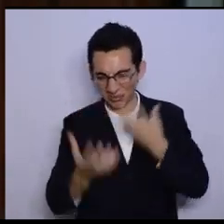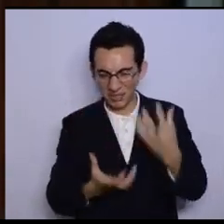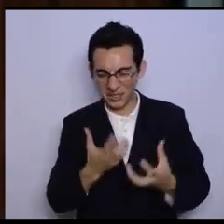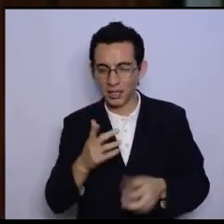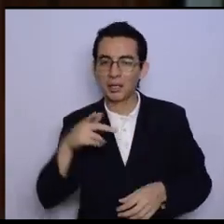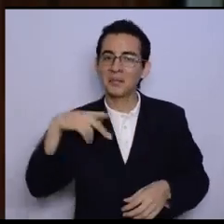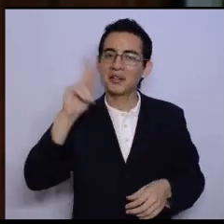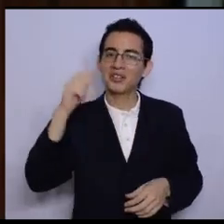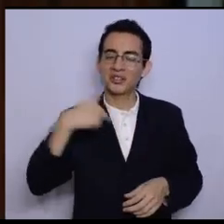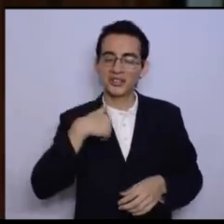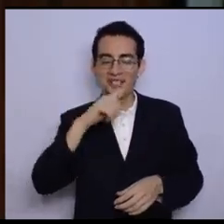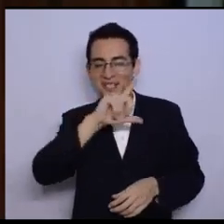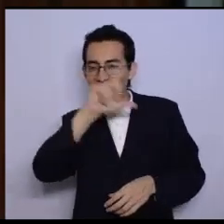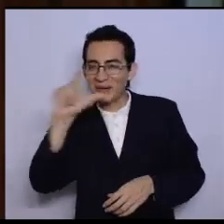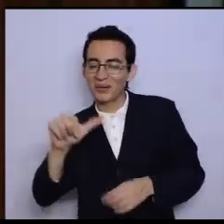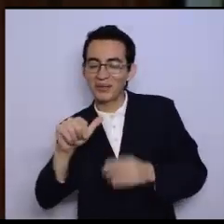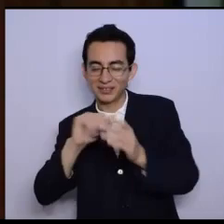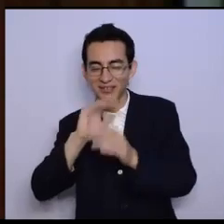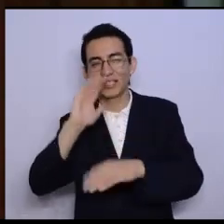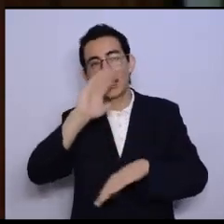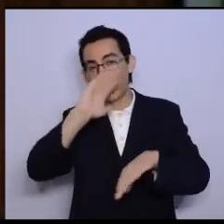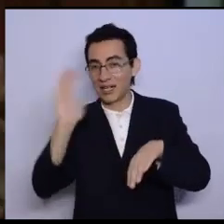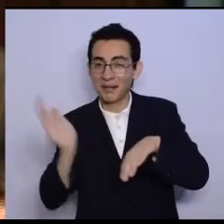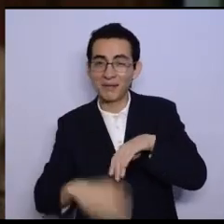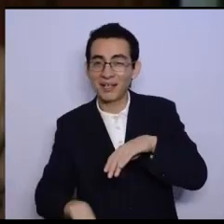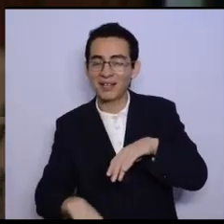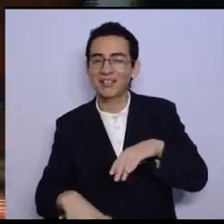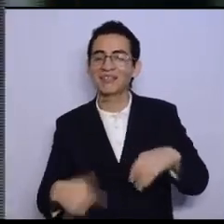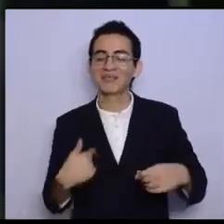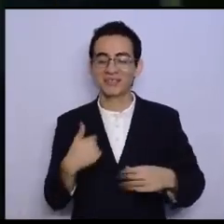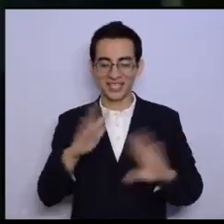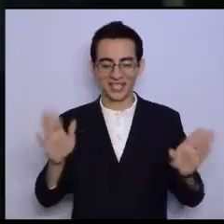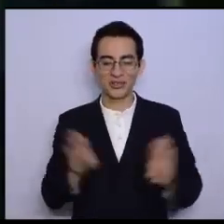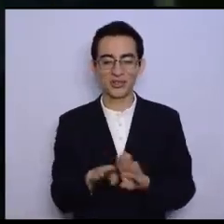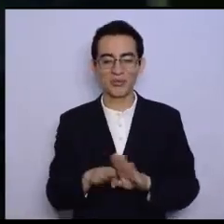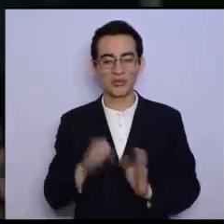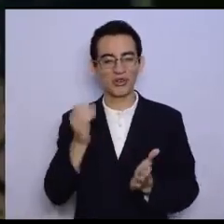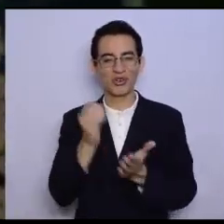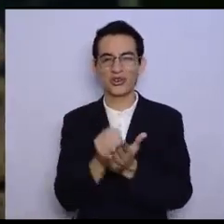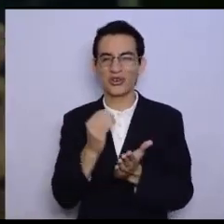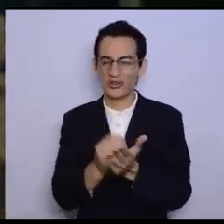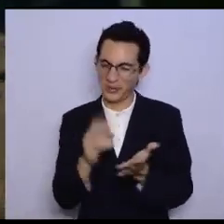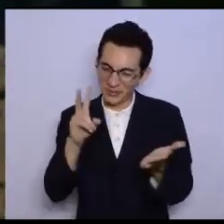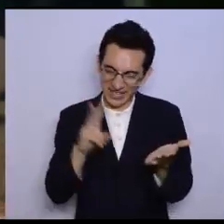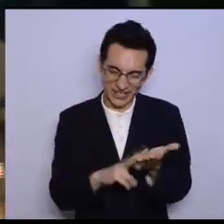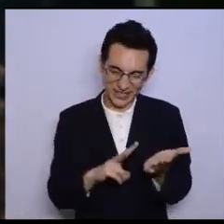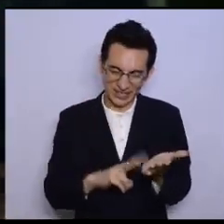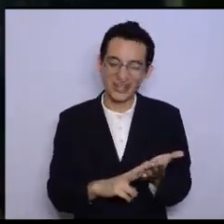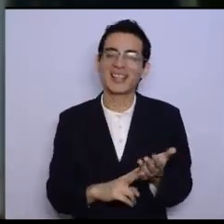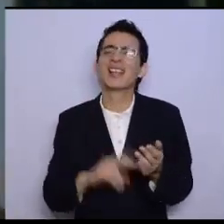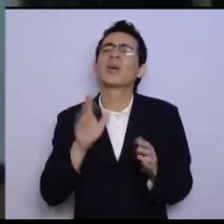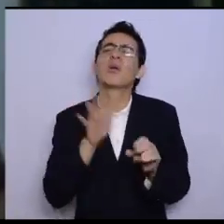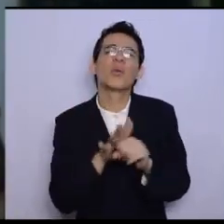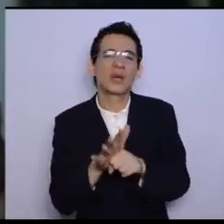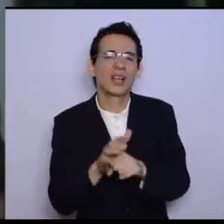Él tenía un entendimiento profundo del metal y él entendió la